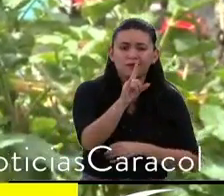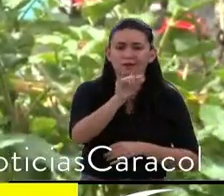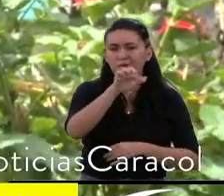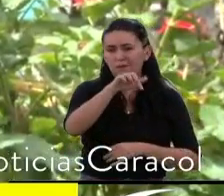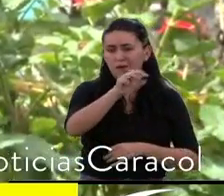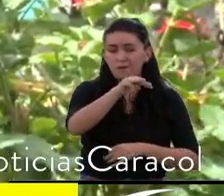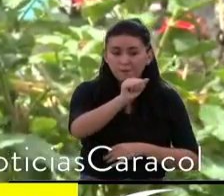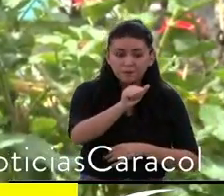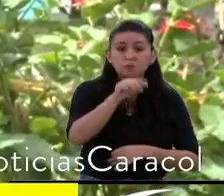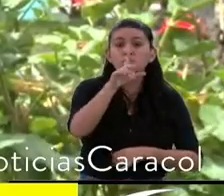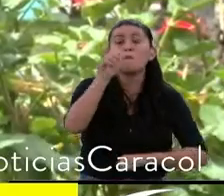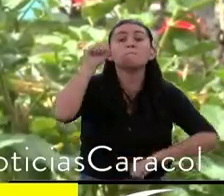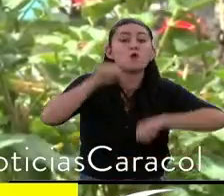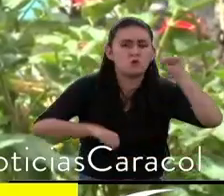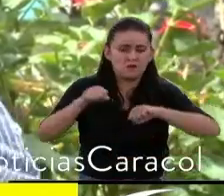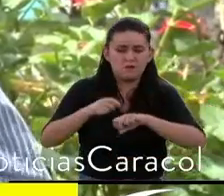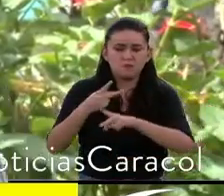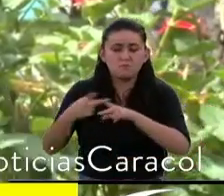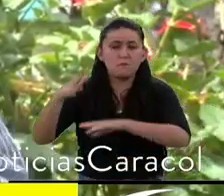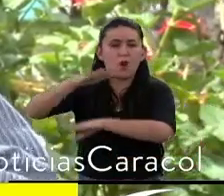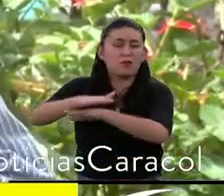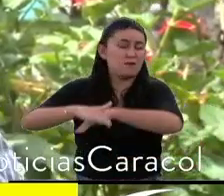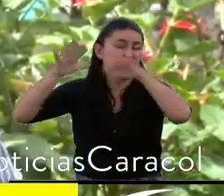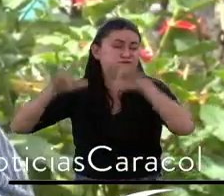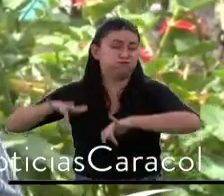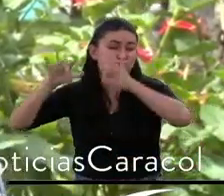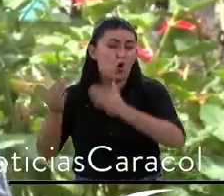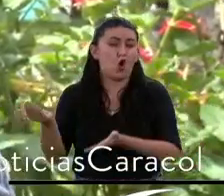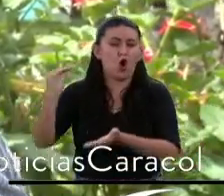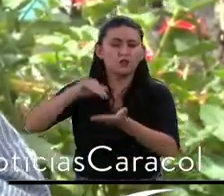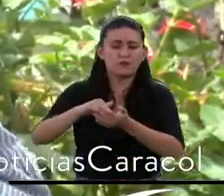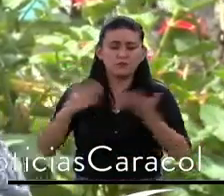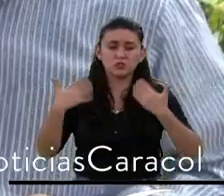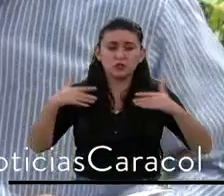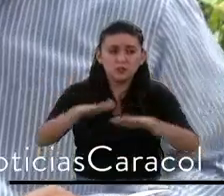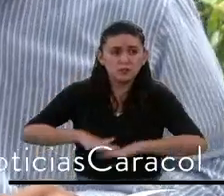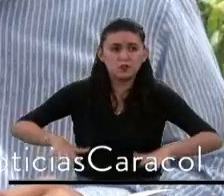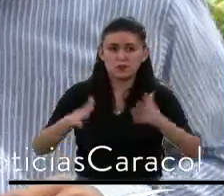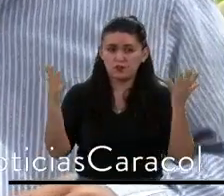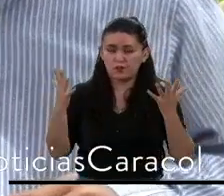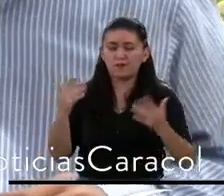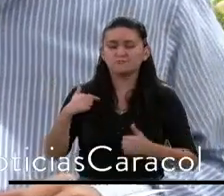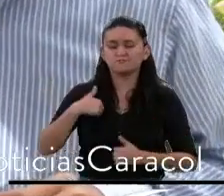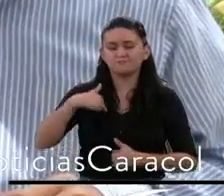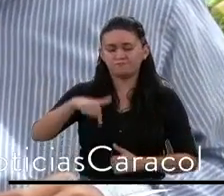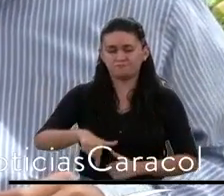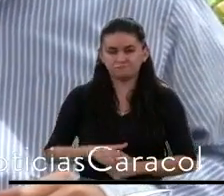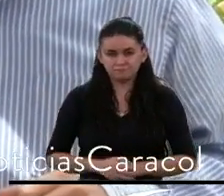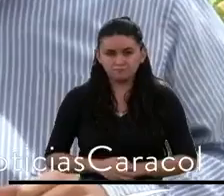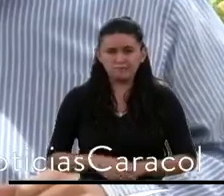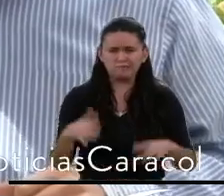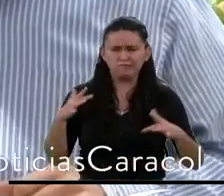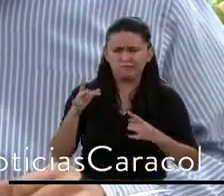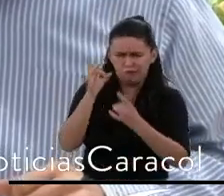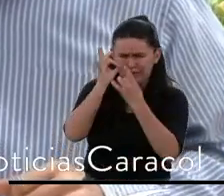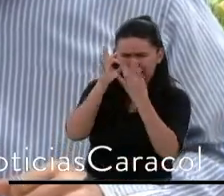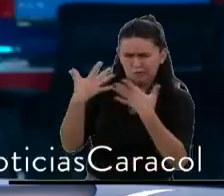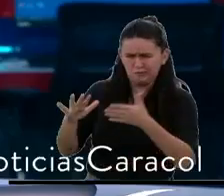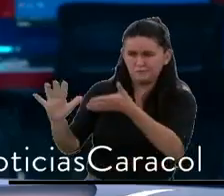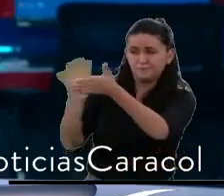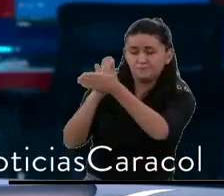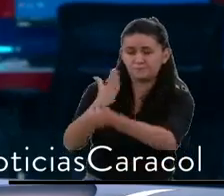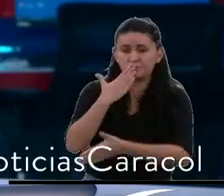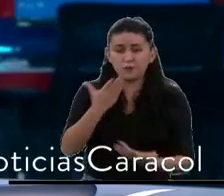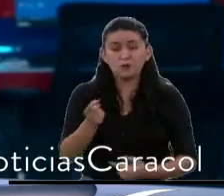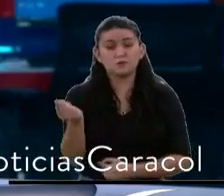podrían estar generando nuevas lluvias en horas de la tarde. Desde Tunja, Jairo Niño, Noticias Caracol. Muy lamentables esas imágenes, Jairo, gracias. Y en